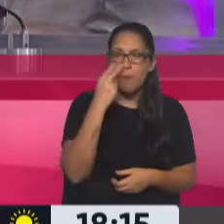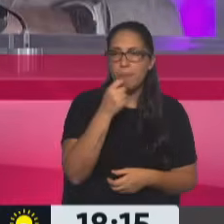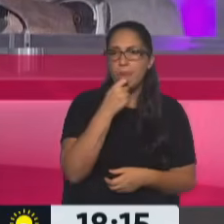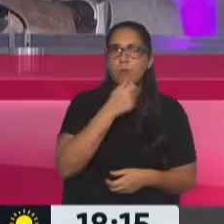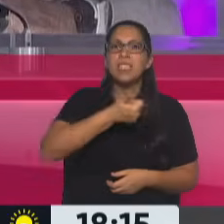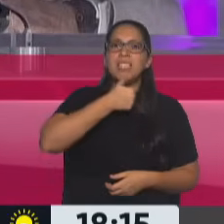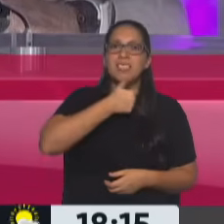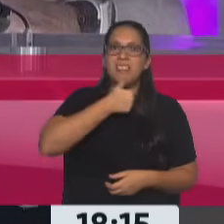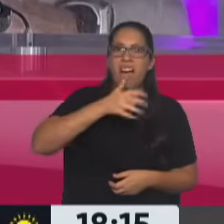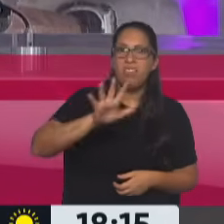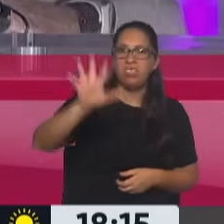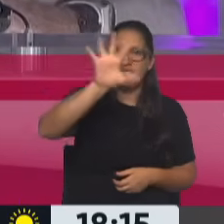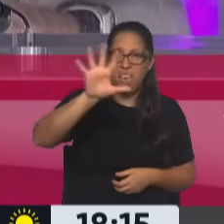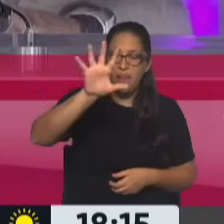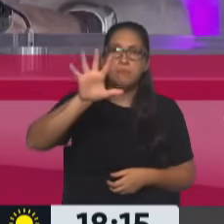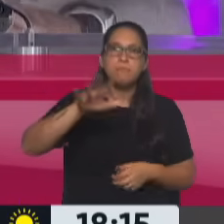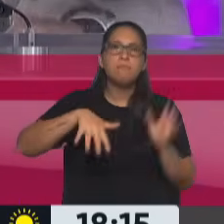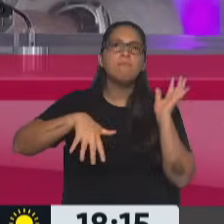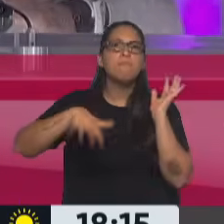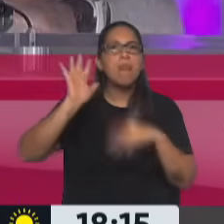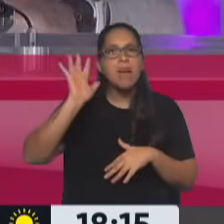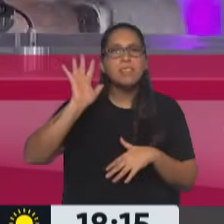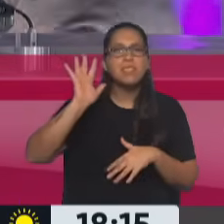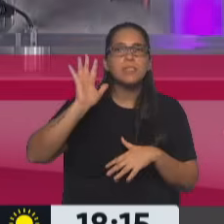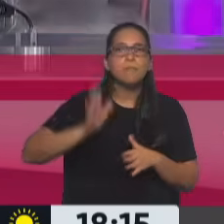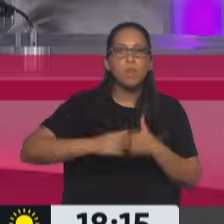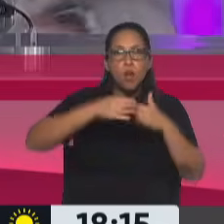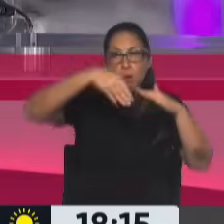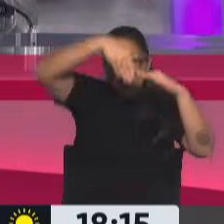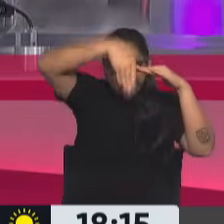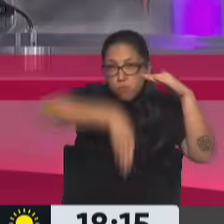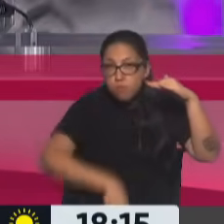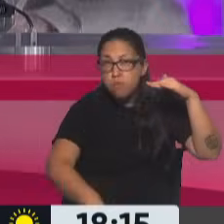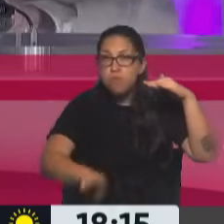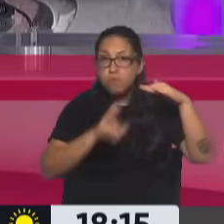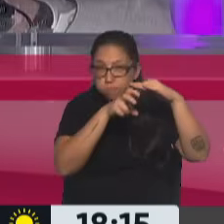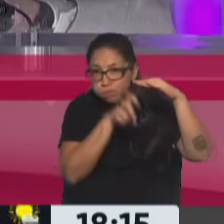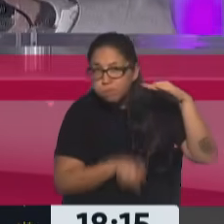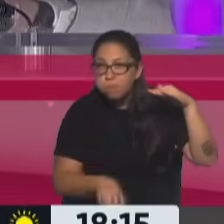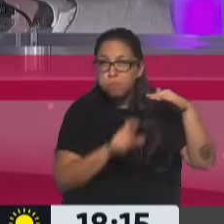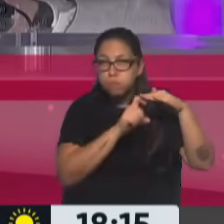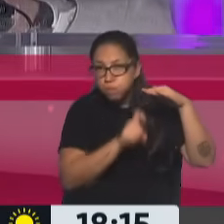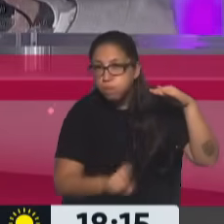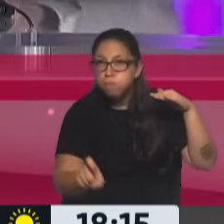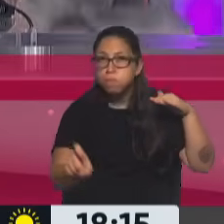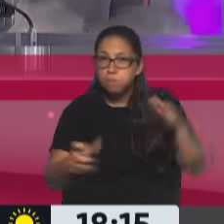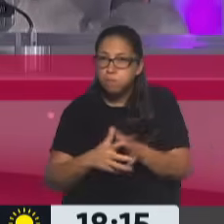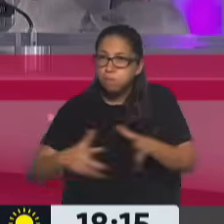tenía la mayor cantidad de fuerzas antisubmarinas destacadas de los Estados Unidos en esa